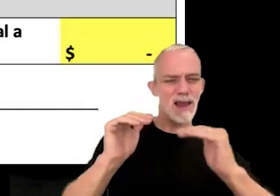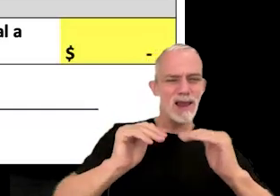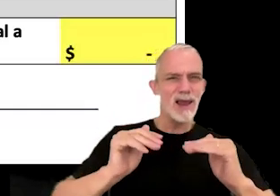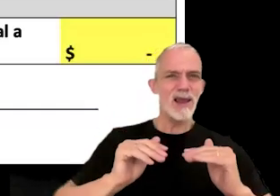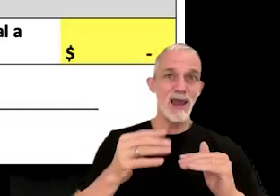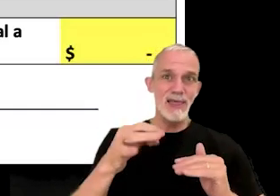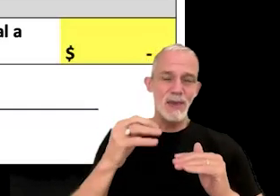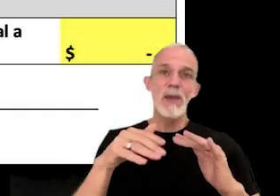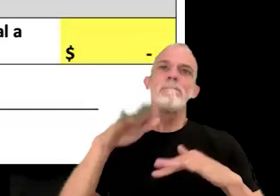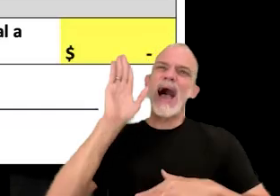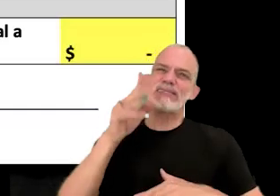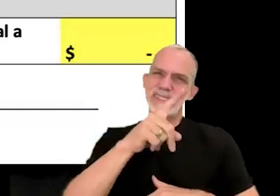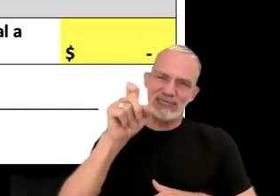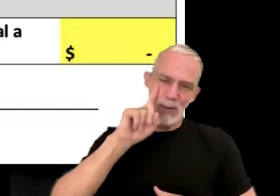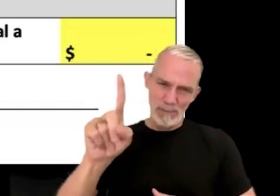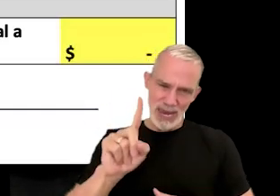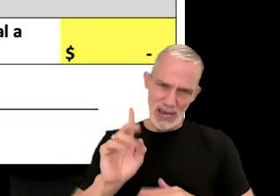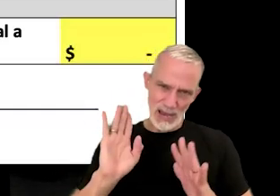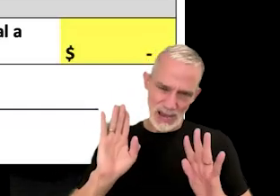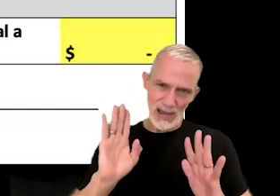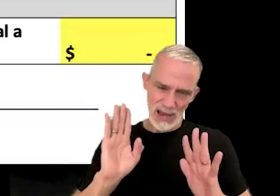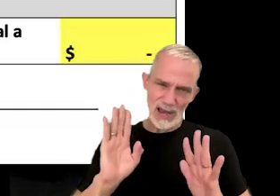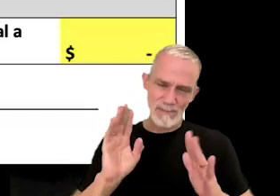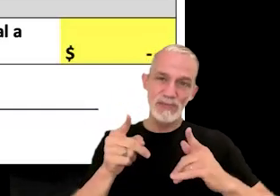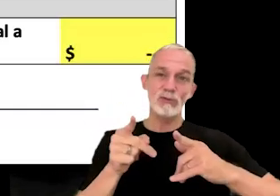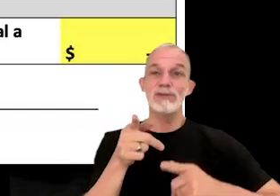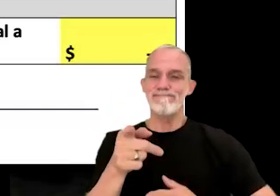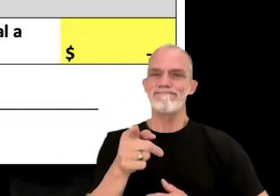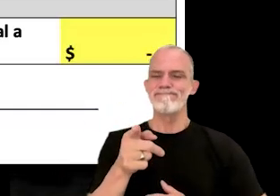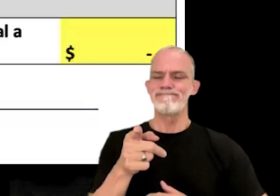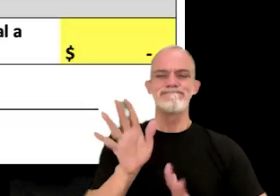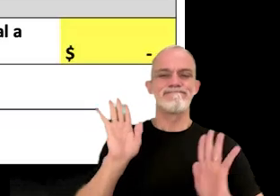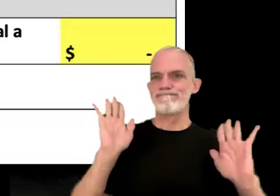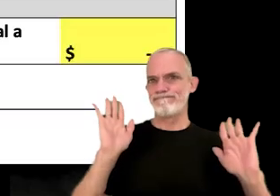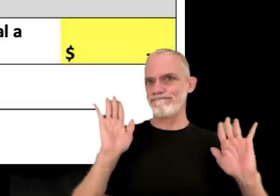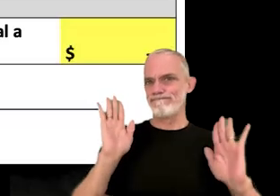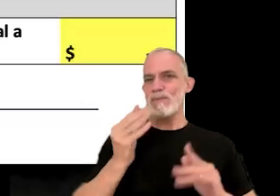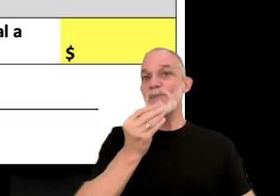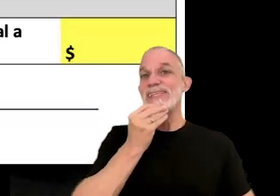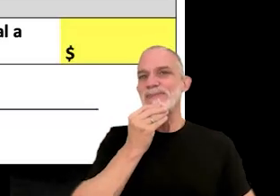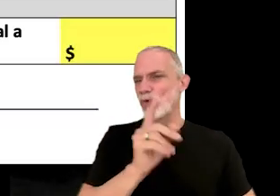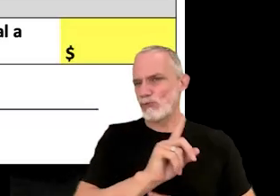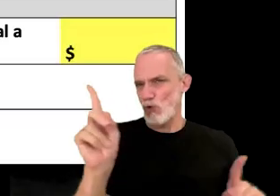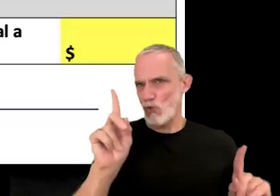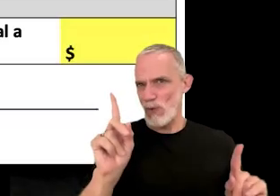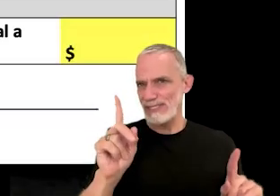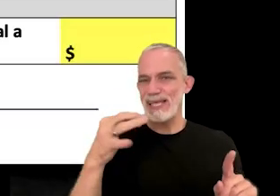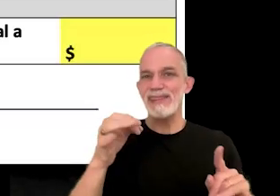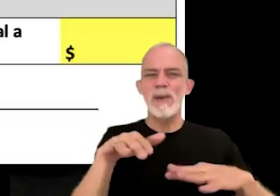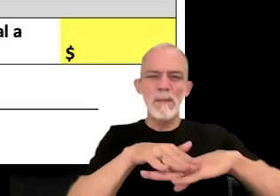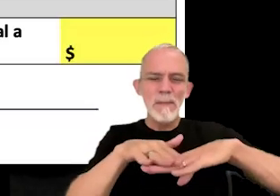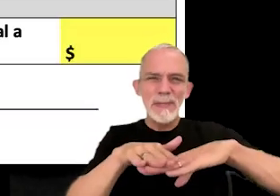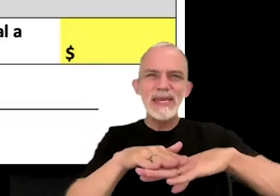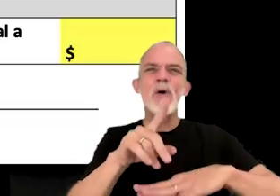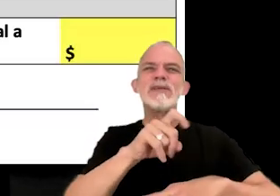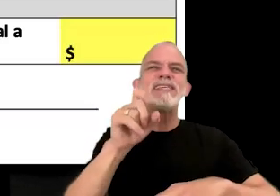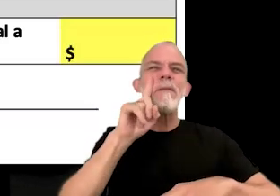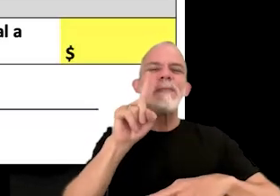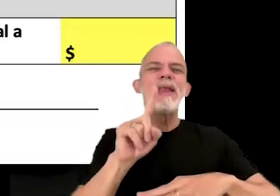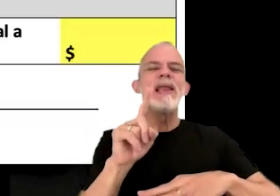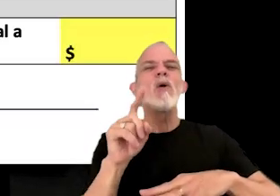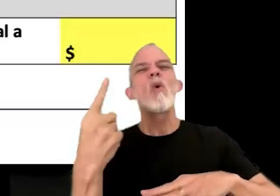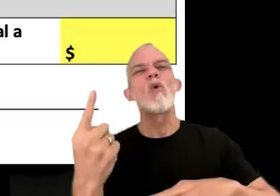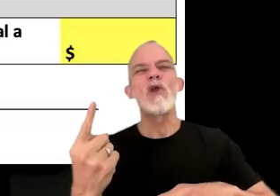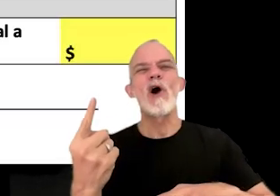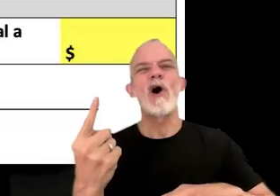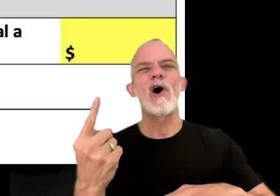tiene que superar los 100.000 pesos, con lo cual ahí entiendo que no habría simulación, o sea, tendría que ser al menos 100.001, ¿no?